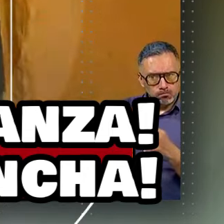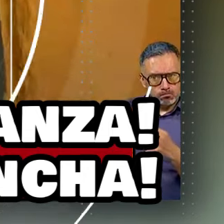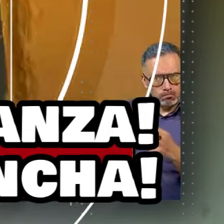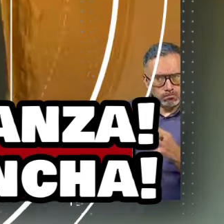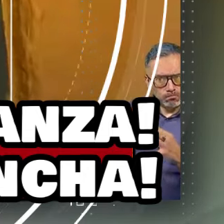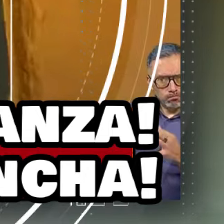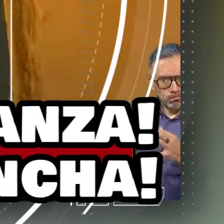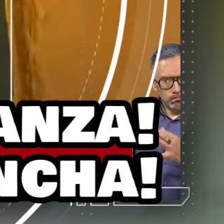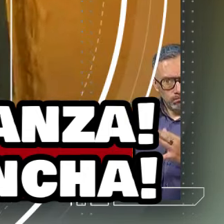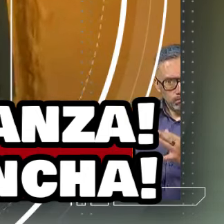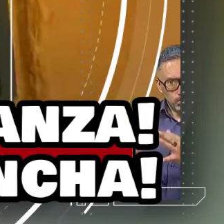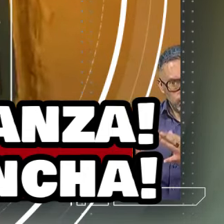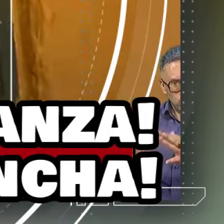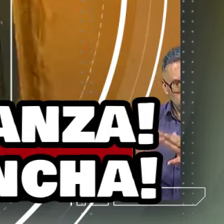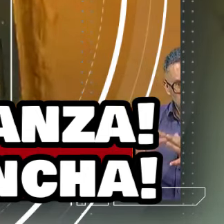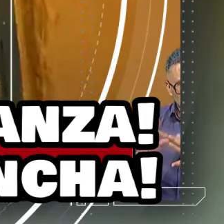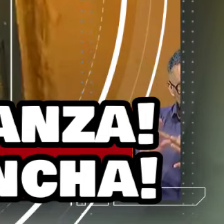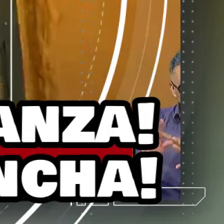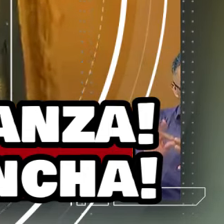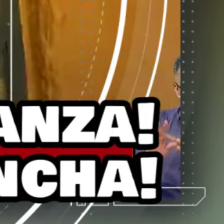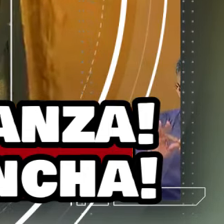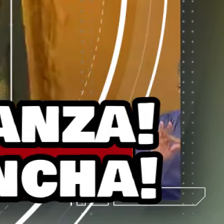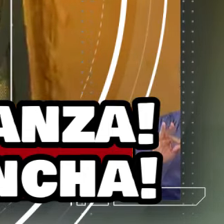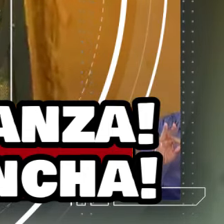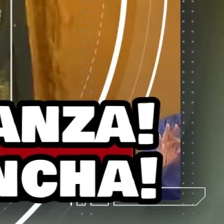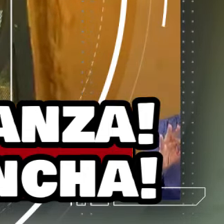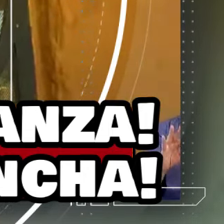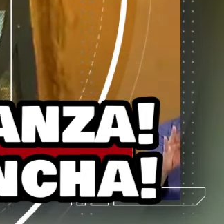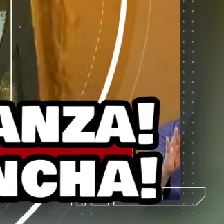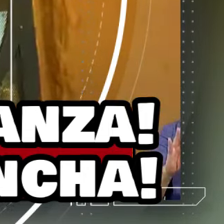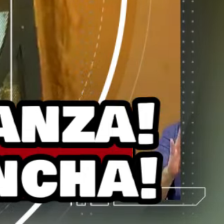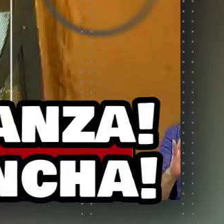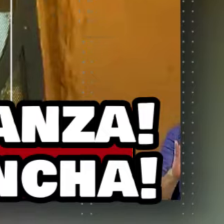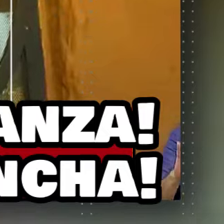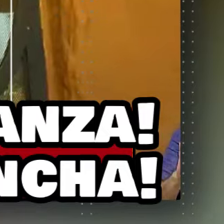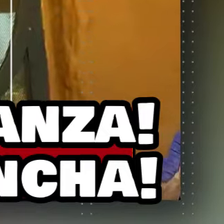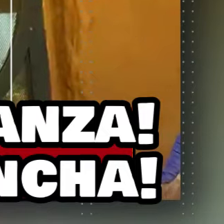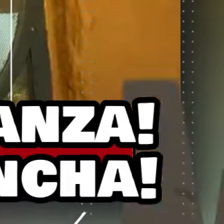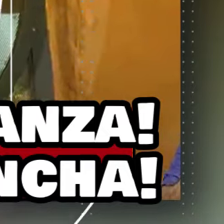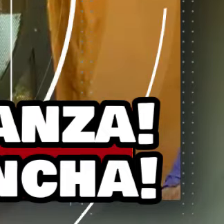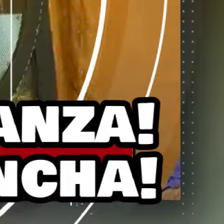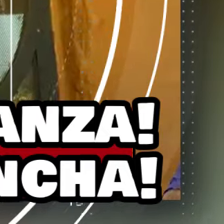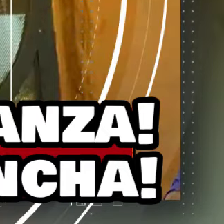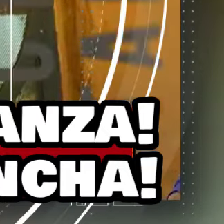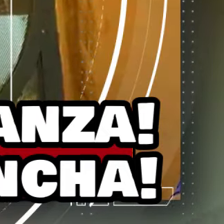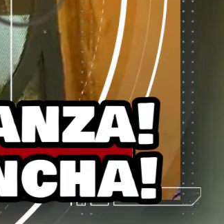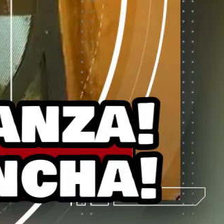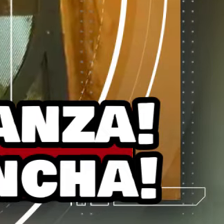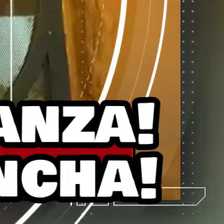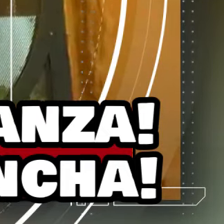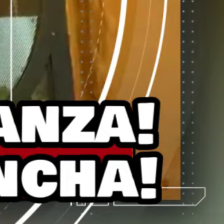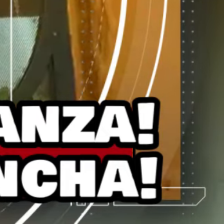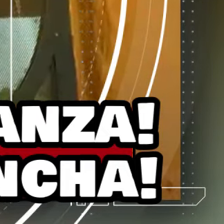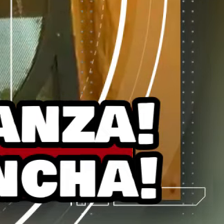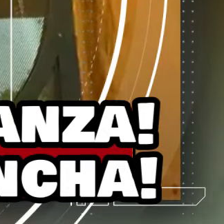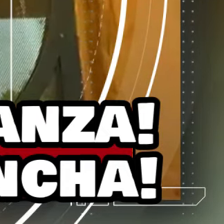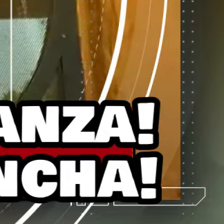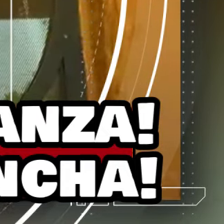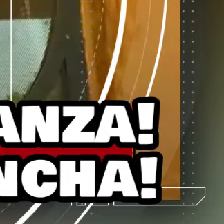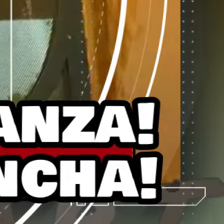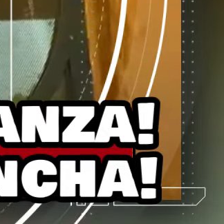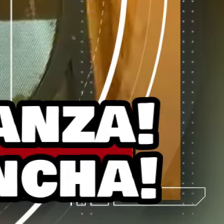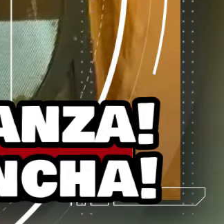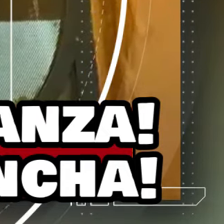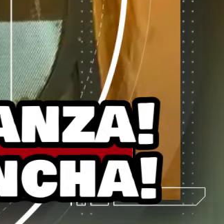jefe para posteriormente guardar un minuto de silencio en memoria del monitor ista asesinado sin embargo al continuar el